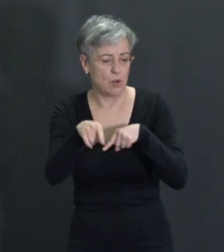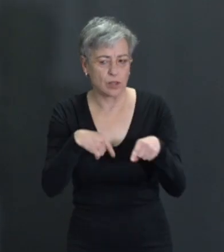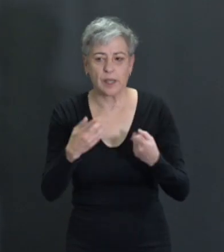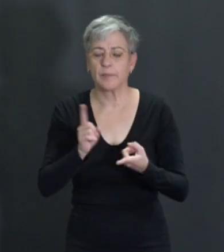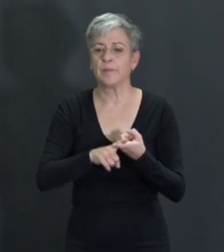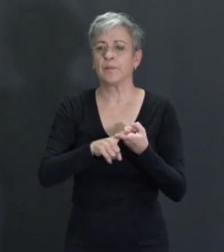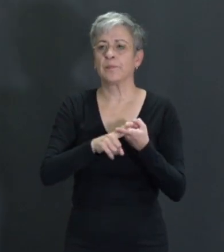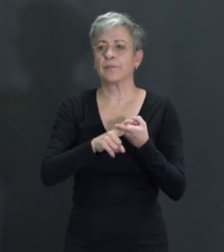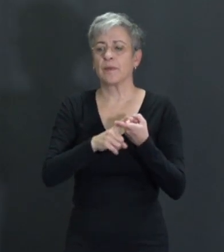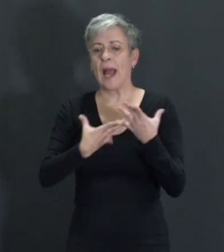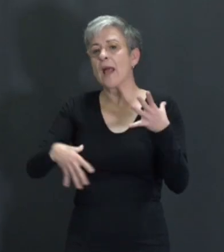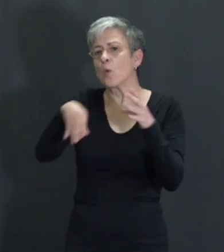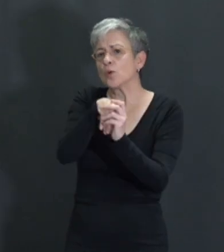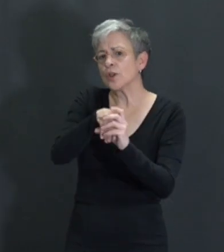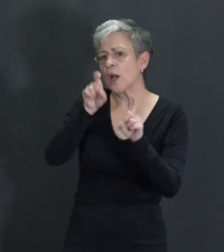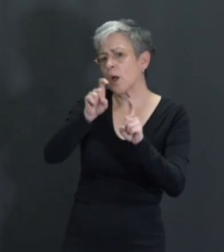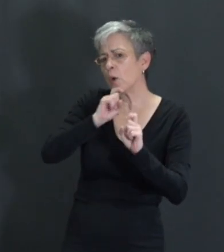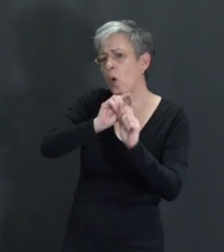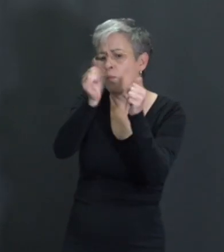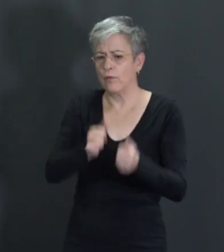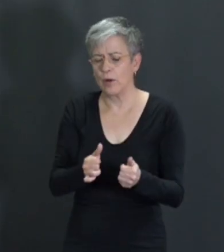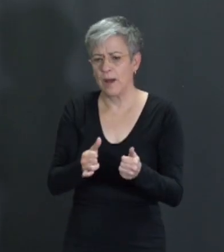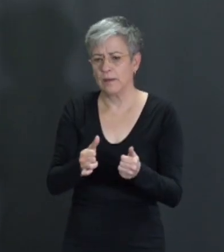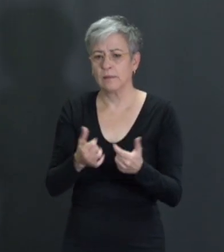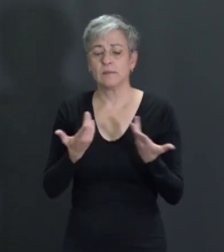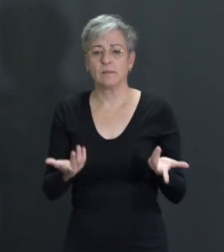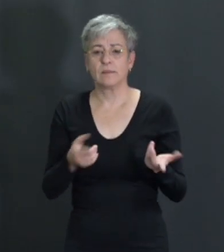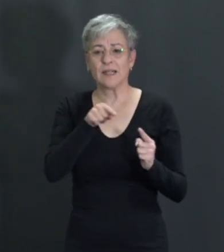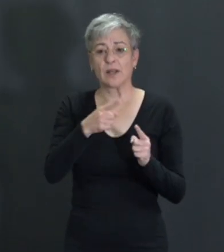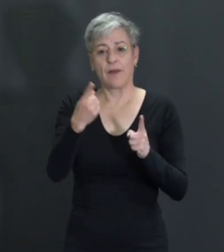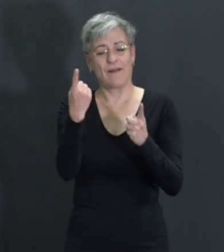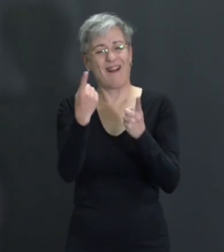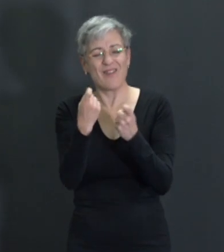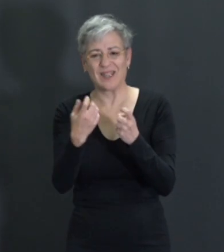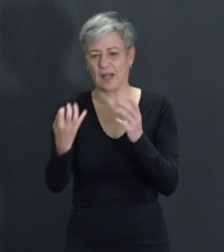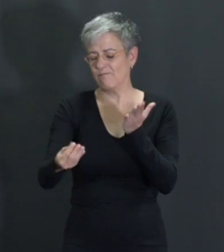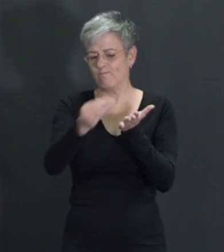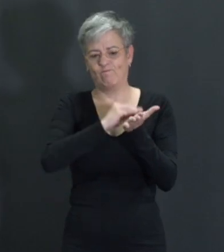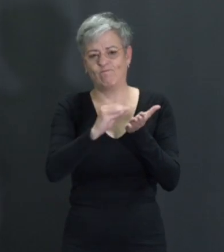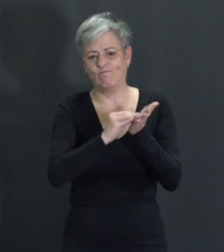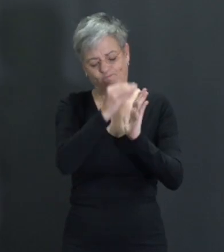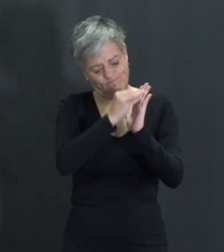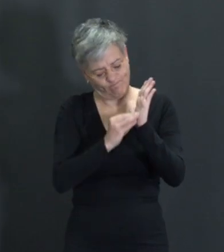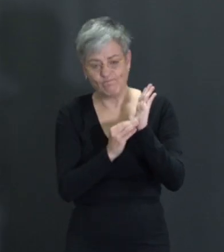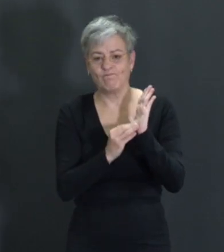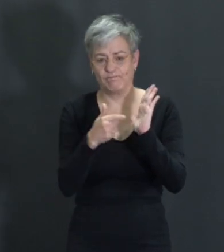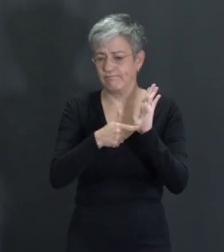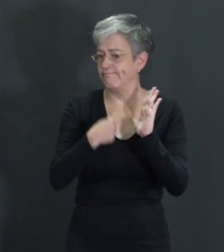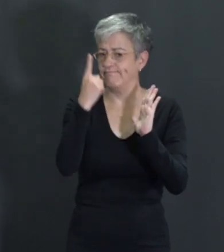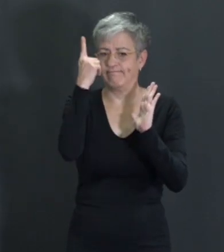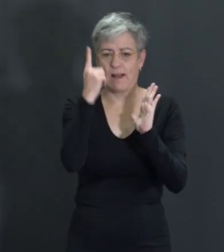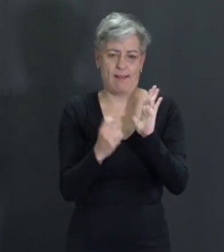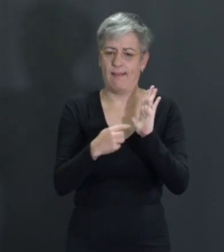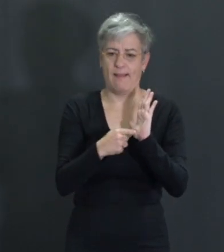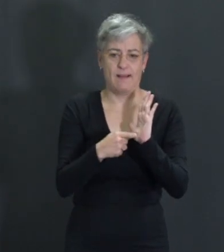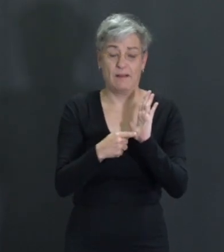ser la inclusión en la educación. Todo eso hay que ponerlo negro sobre blanco en el BOE, precisamente